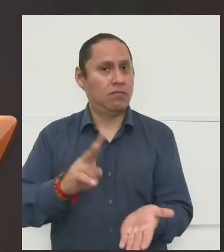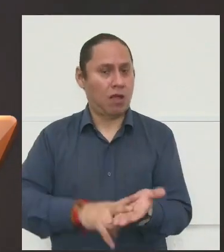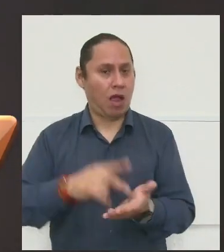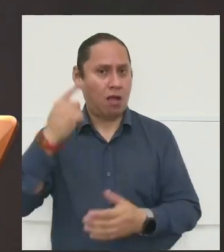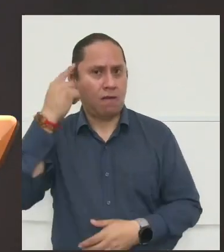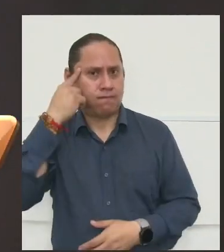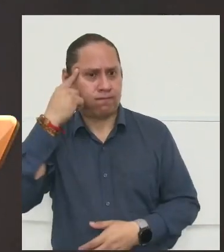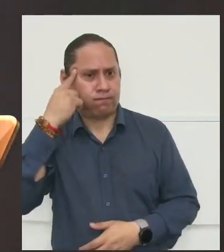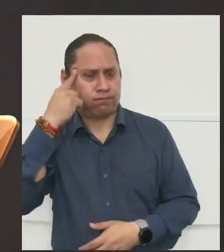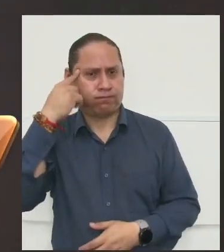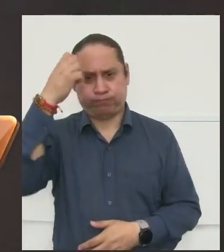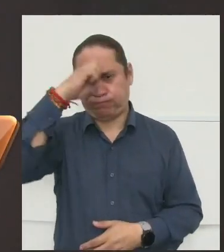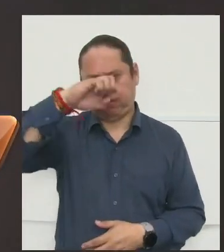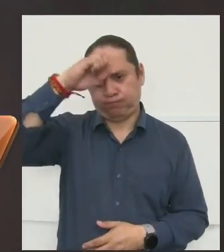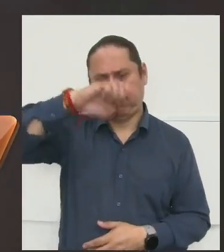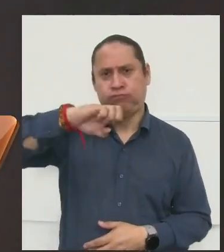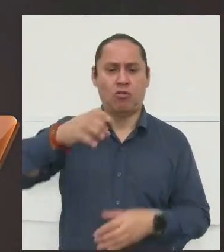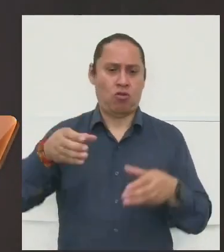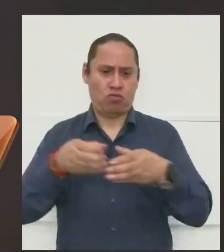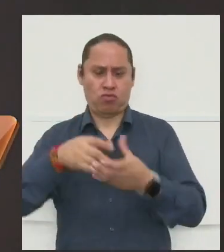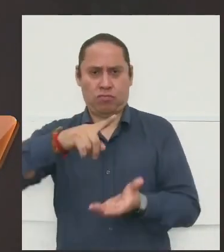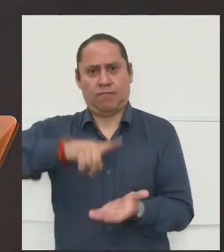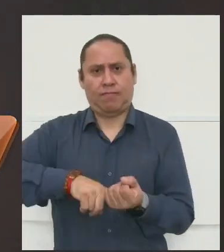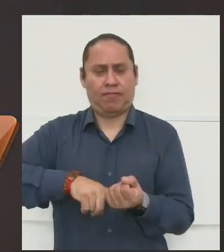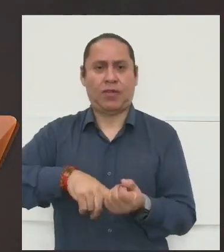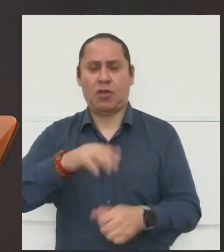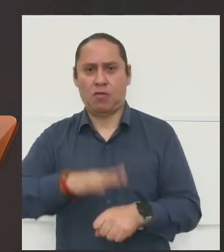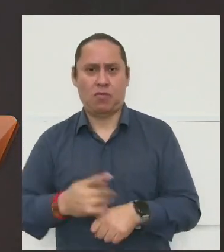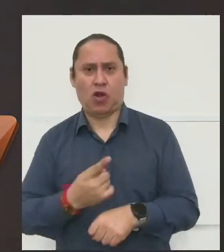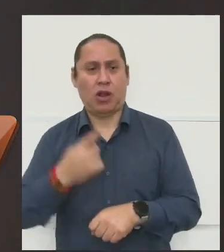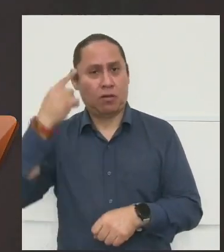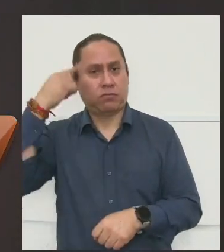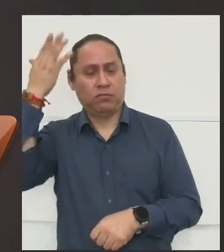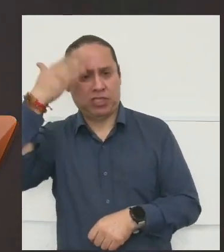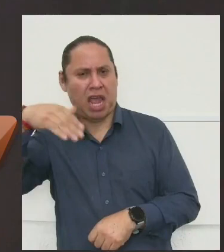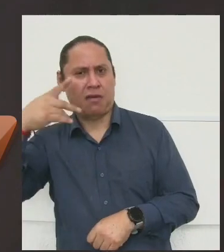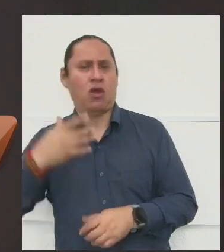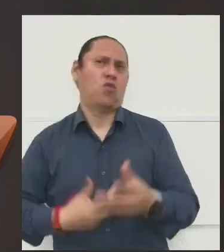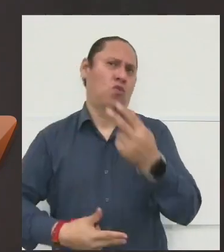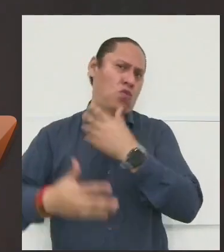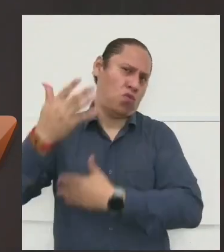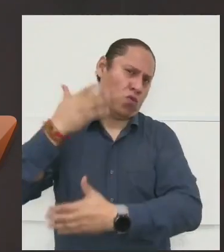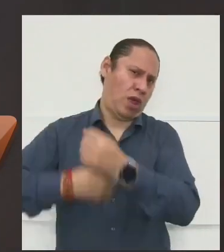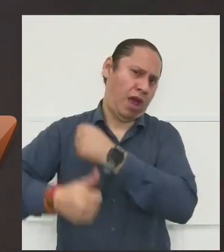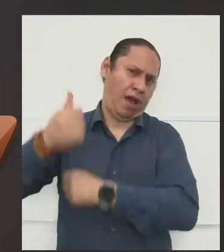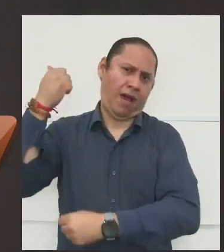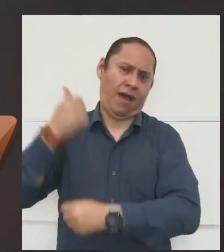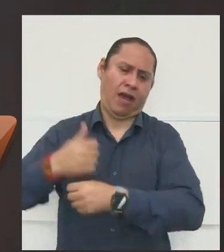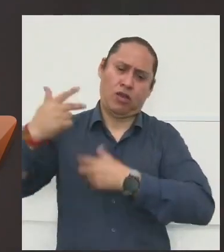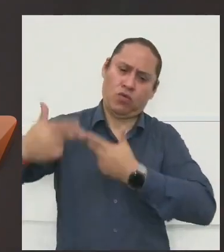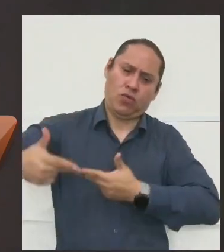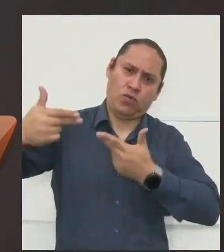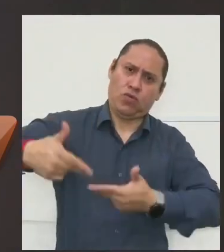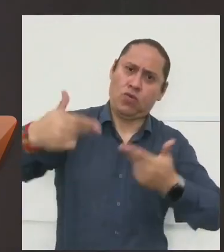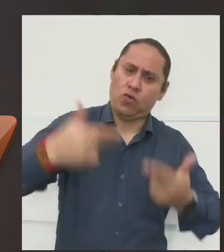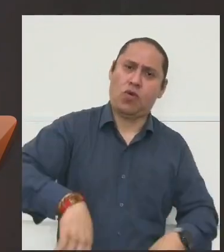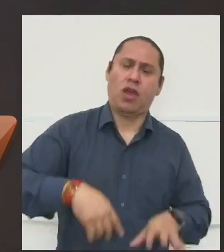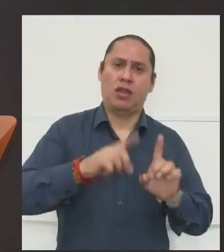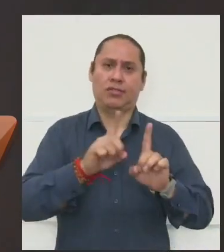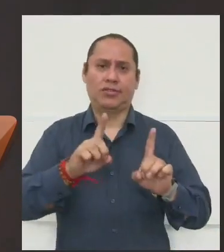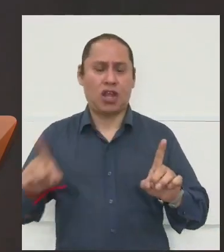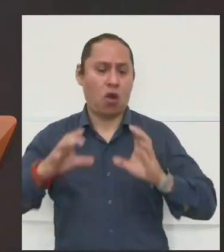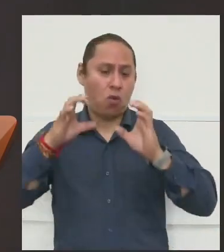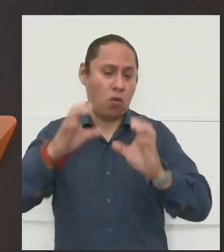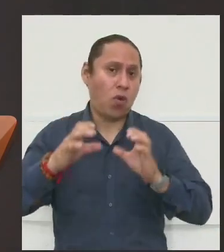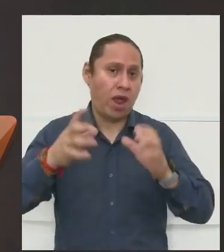conocimiento dentro de sus comunidades por sus eh saberes ancestrales y la enorme trascendencia en el desarrollo y